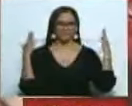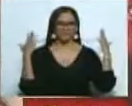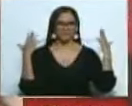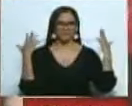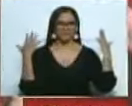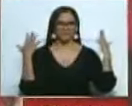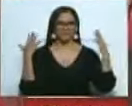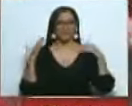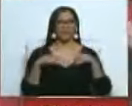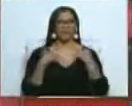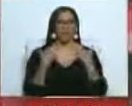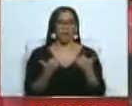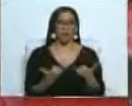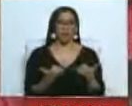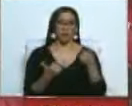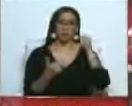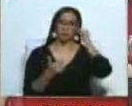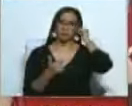Ahora,